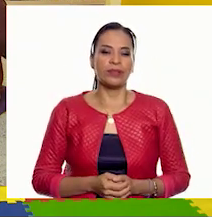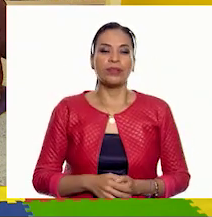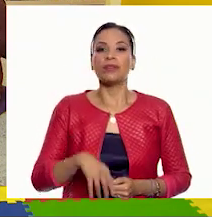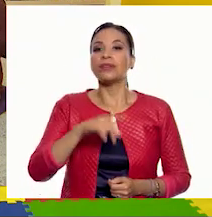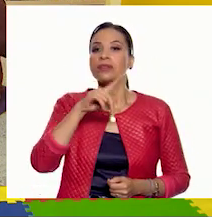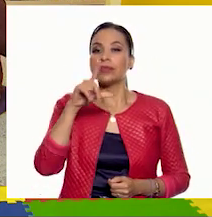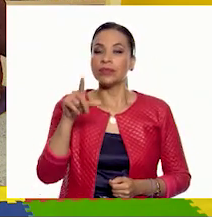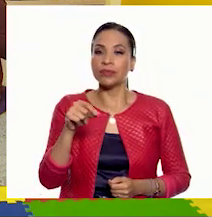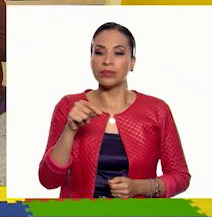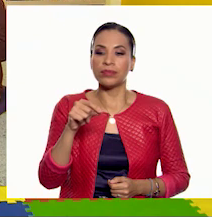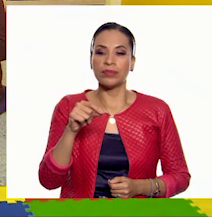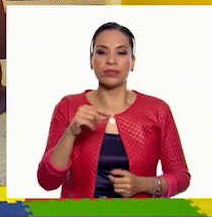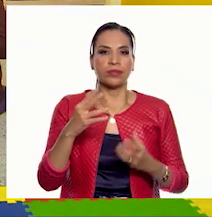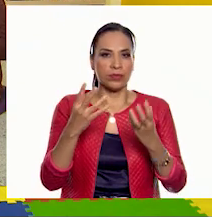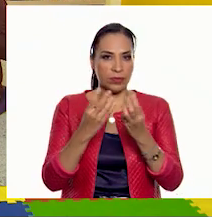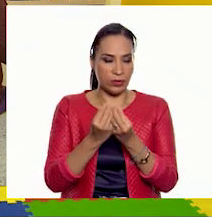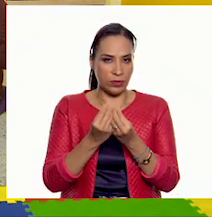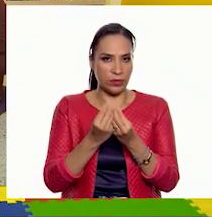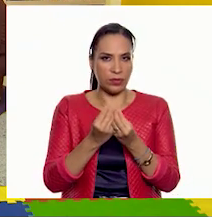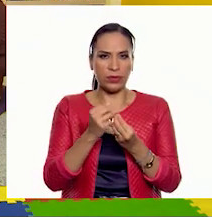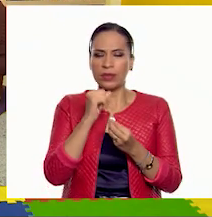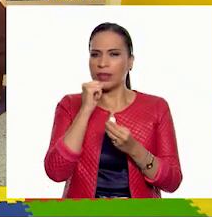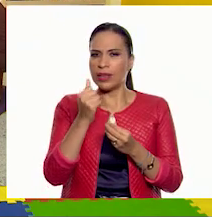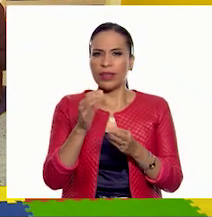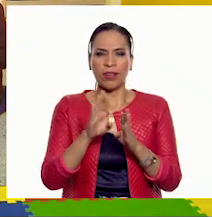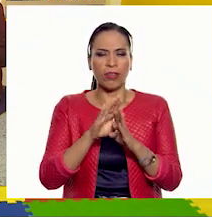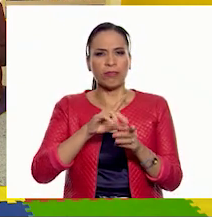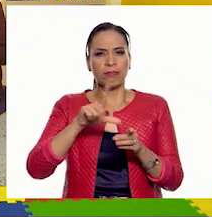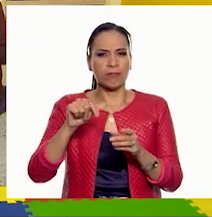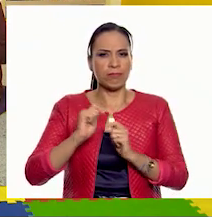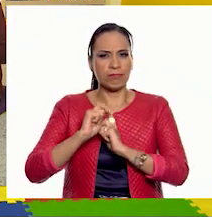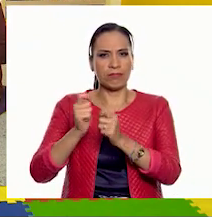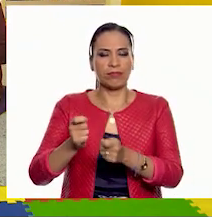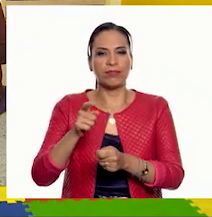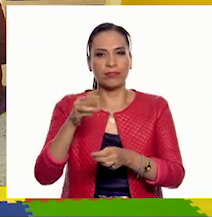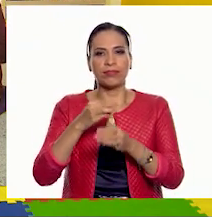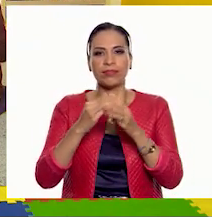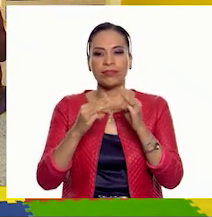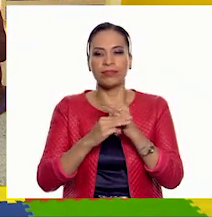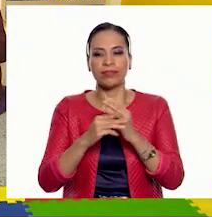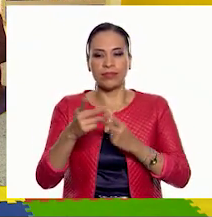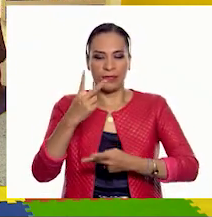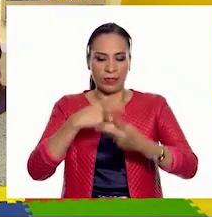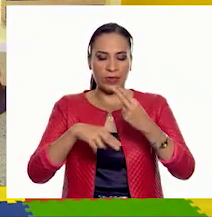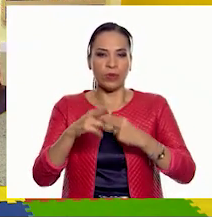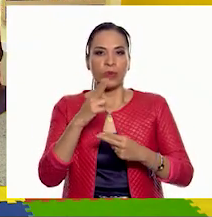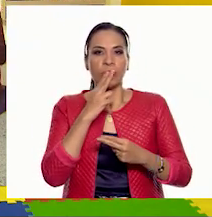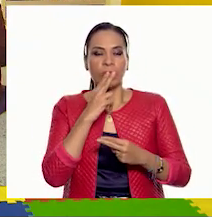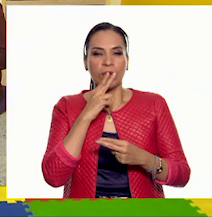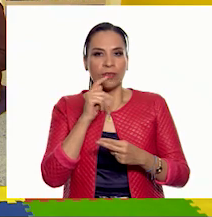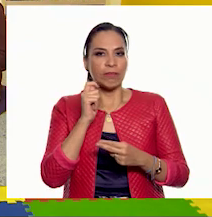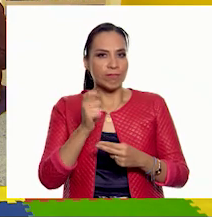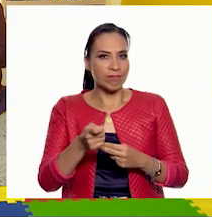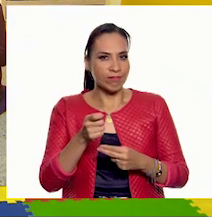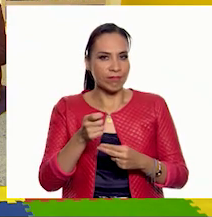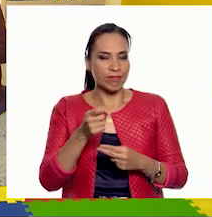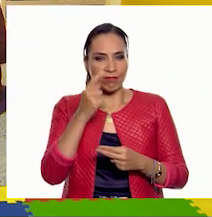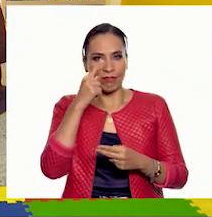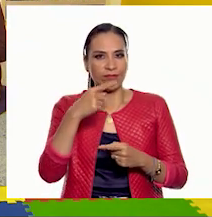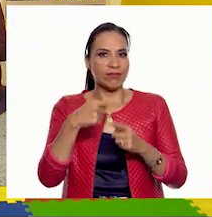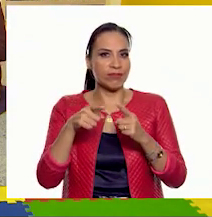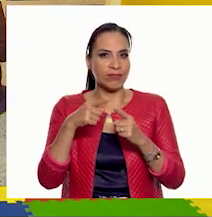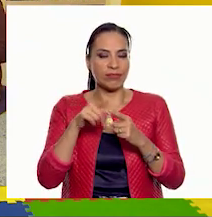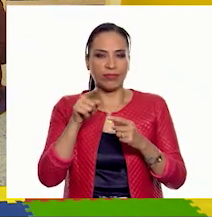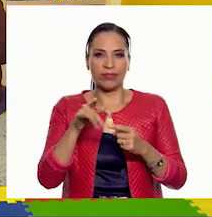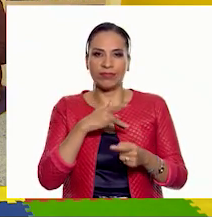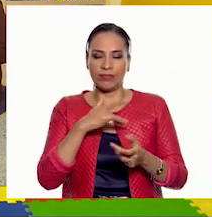Luego, juntos y sin consignas, dejaremos que el material cobre vida y significado a través de